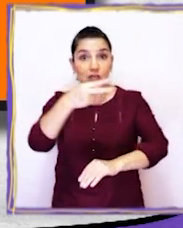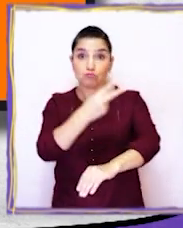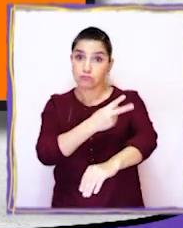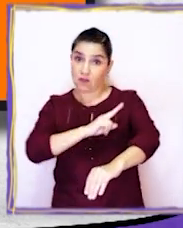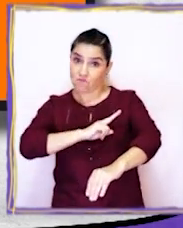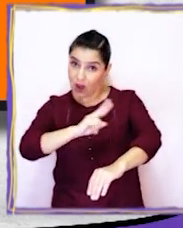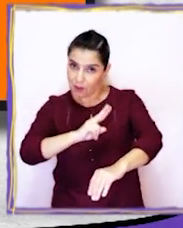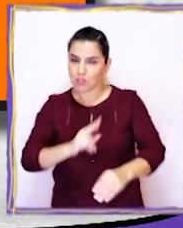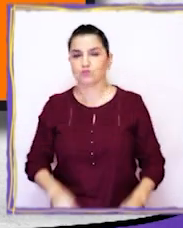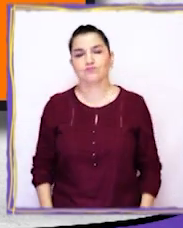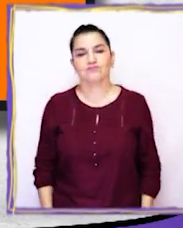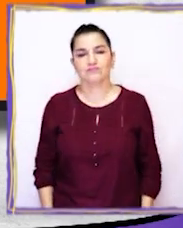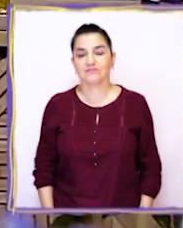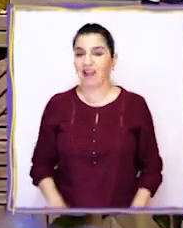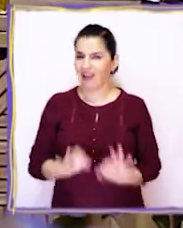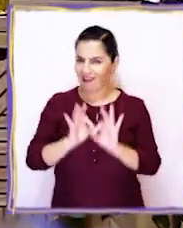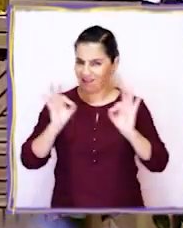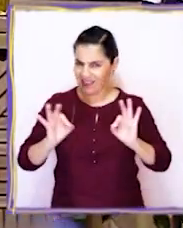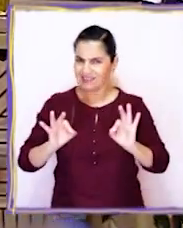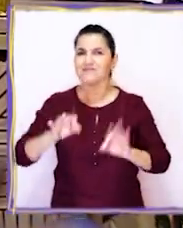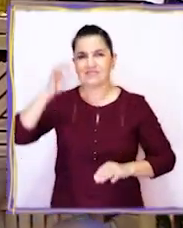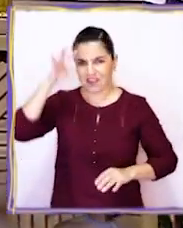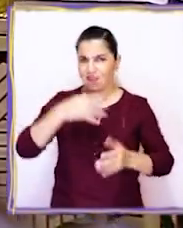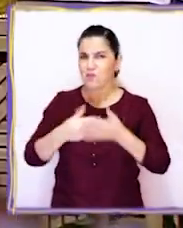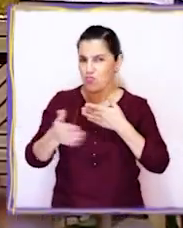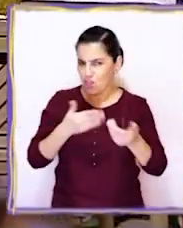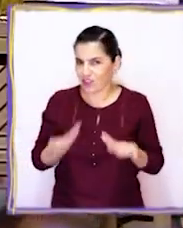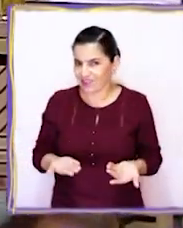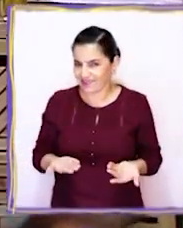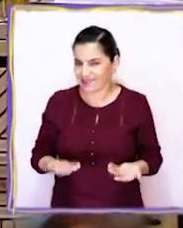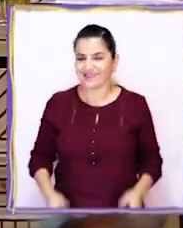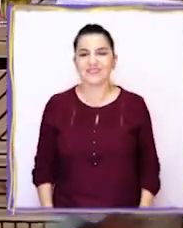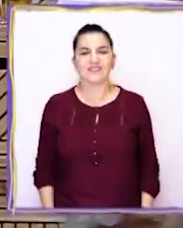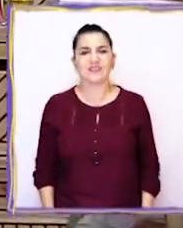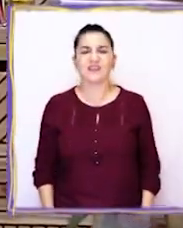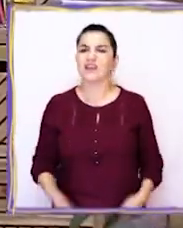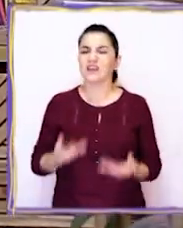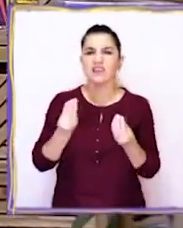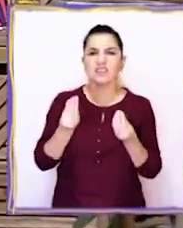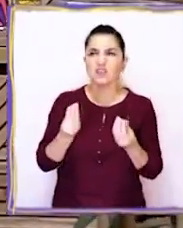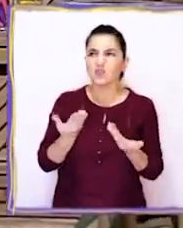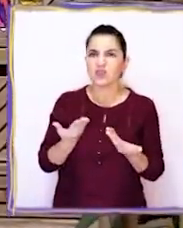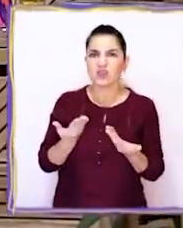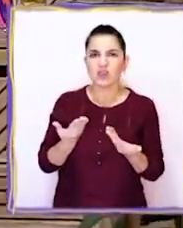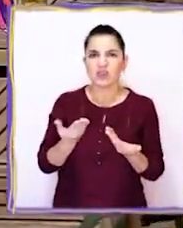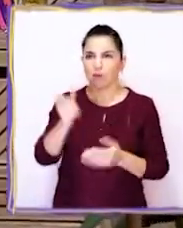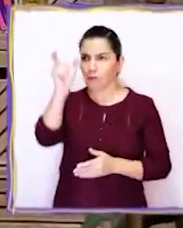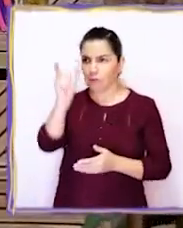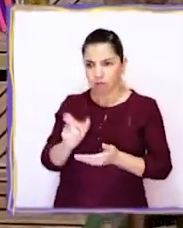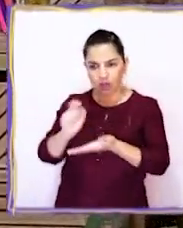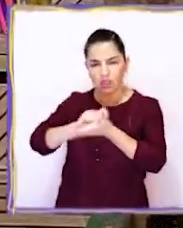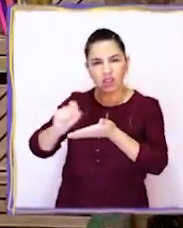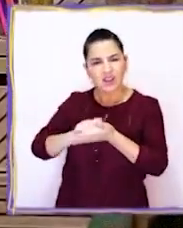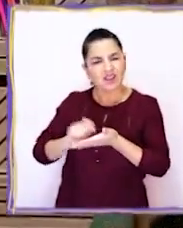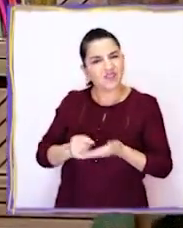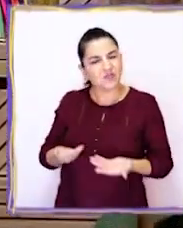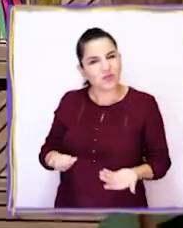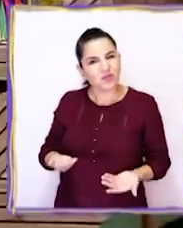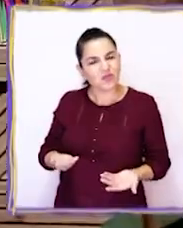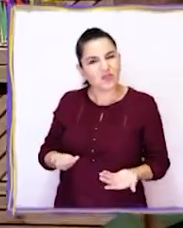Valparaíso. ¡Excelente! Ya sabemos la ubicación. Entonces, ¿qué tenemos que escribir?